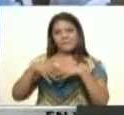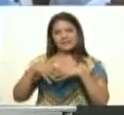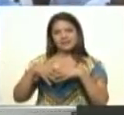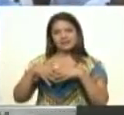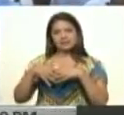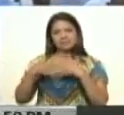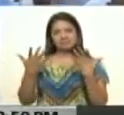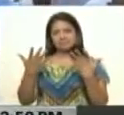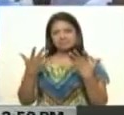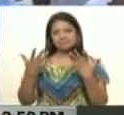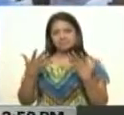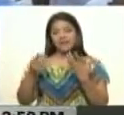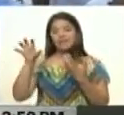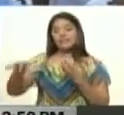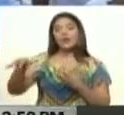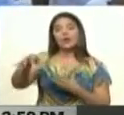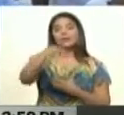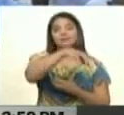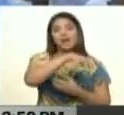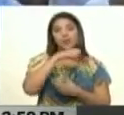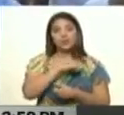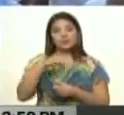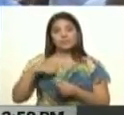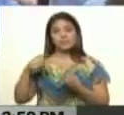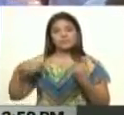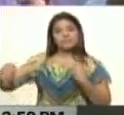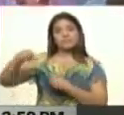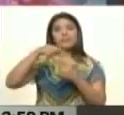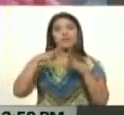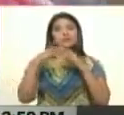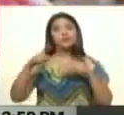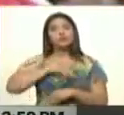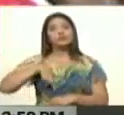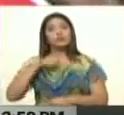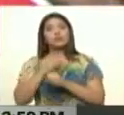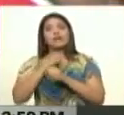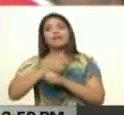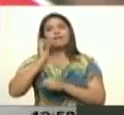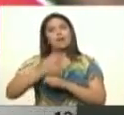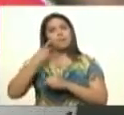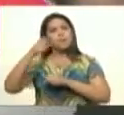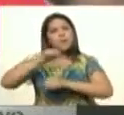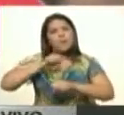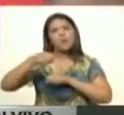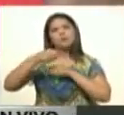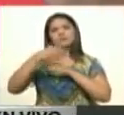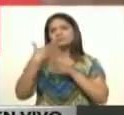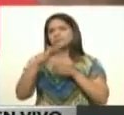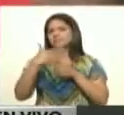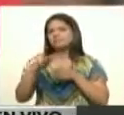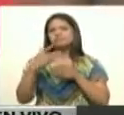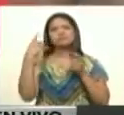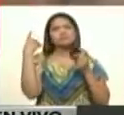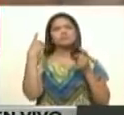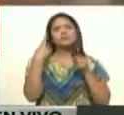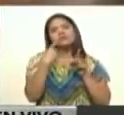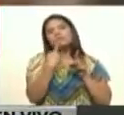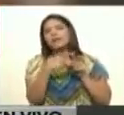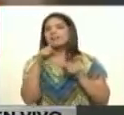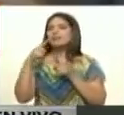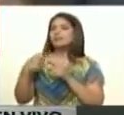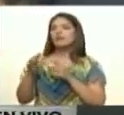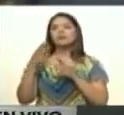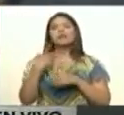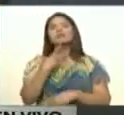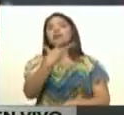El fantasma de la privatización. Pues para eso los trabajadores tenemos que movilizarnos por encima de la diferencia para decirles